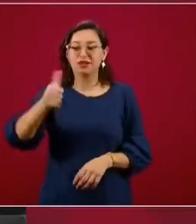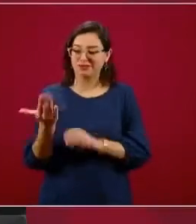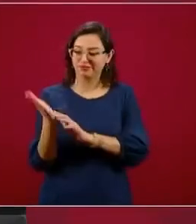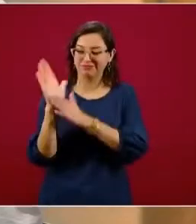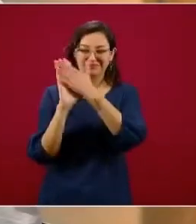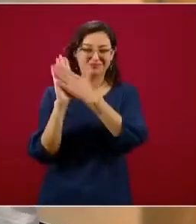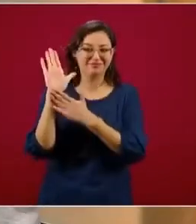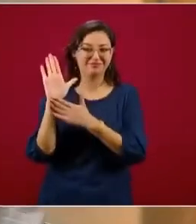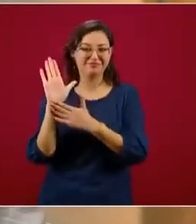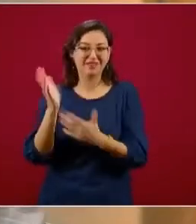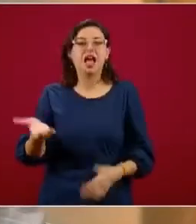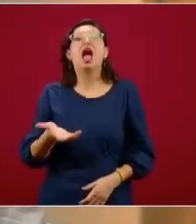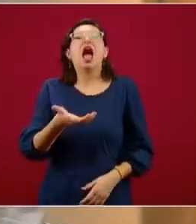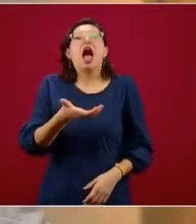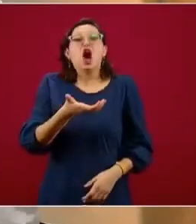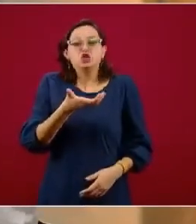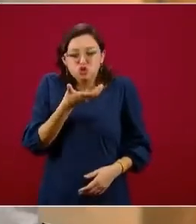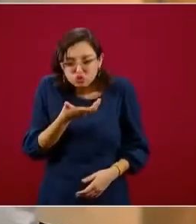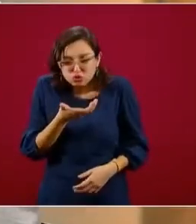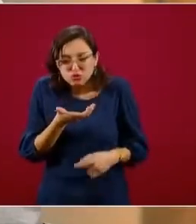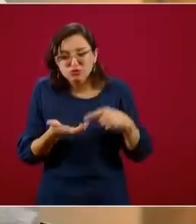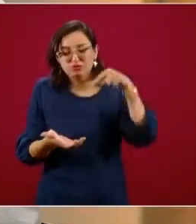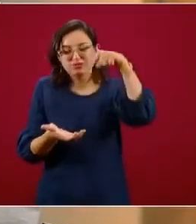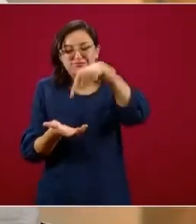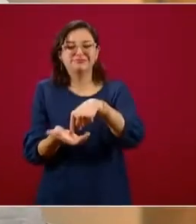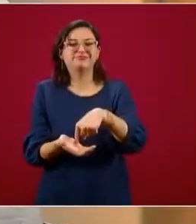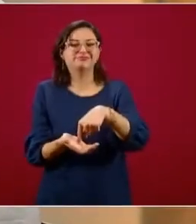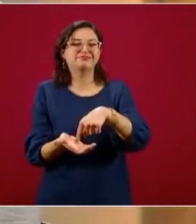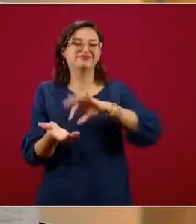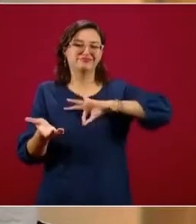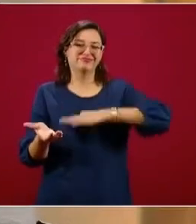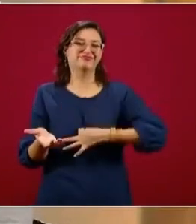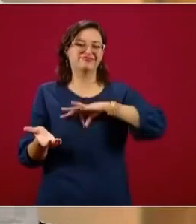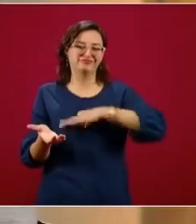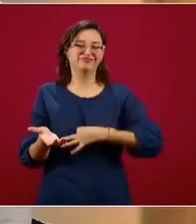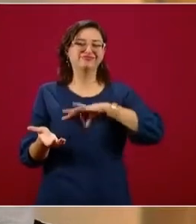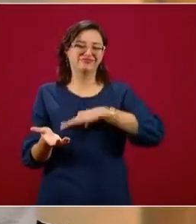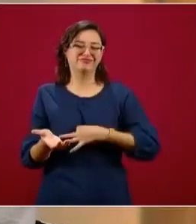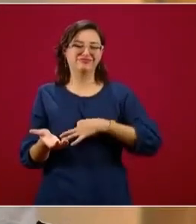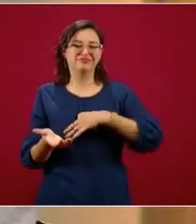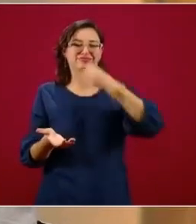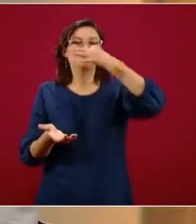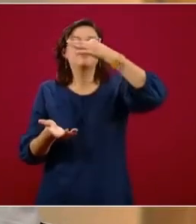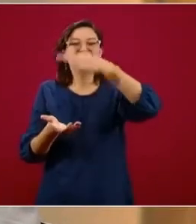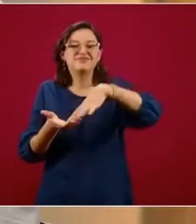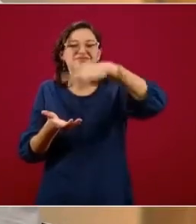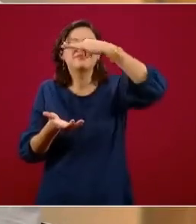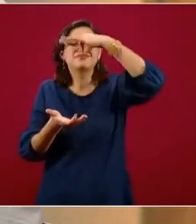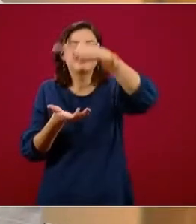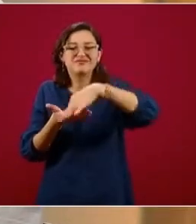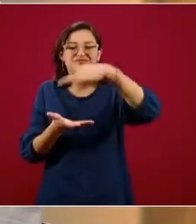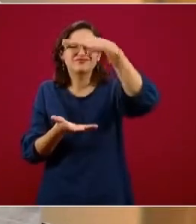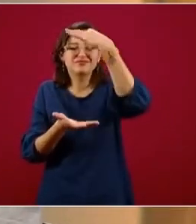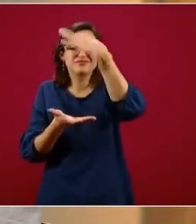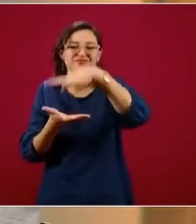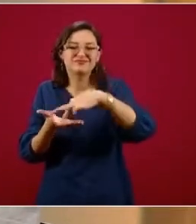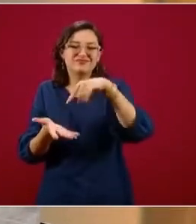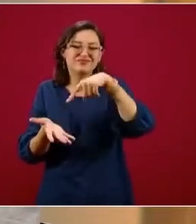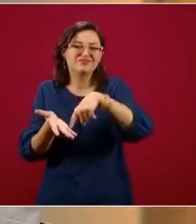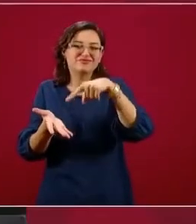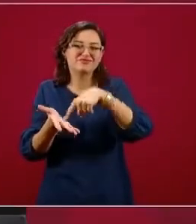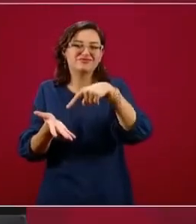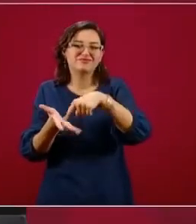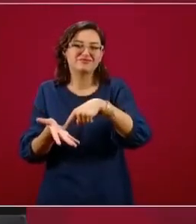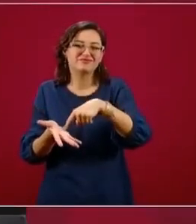estas manos reciben los materiales, es decir, las secreciones, los líquidos que son precisamente